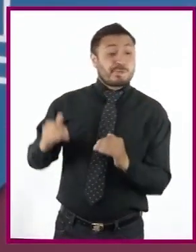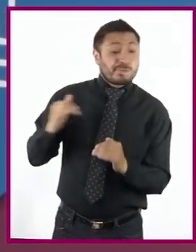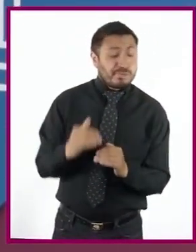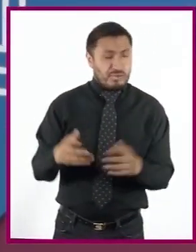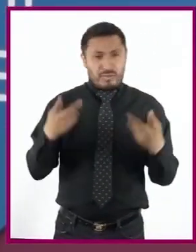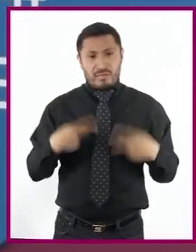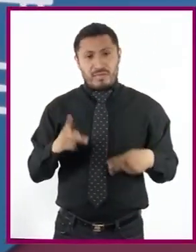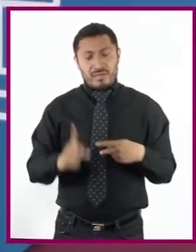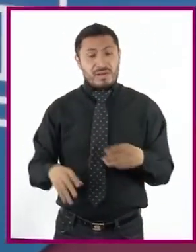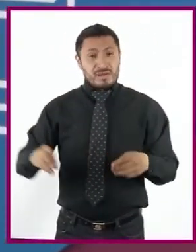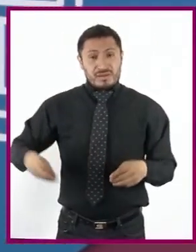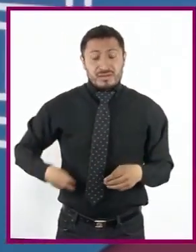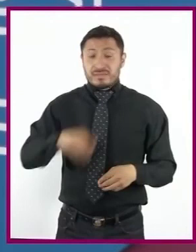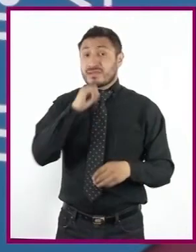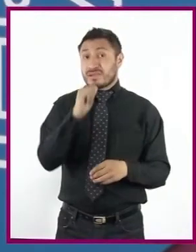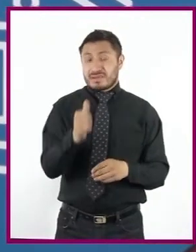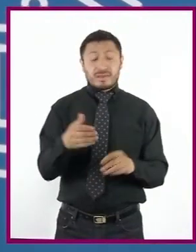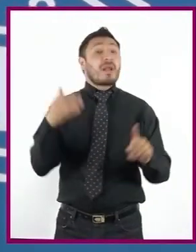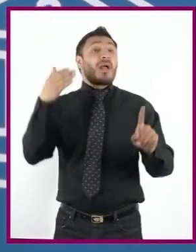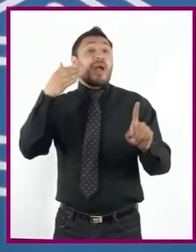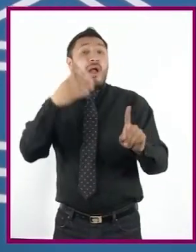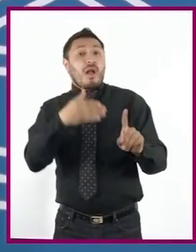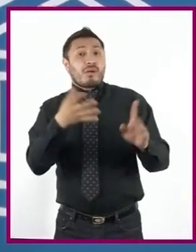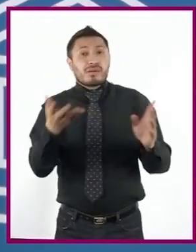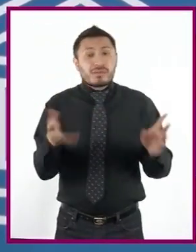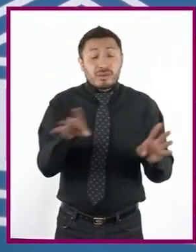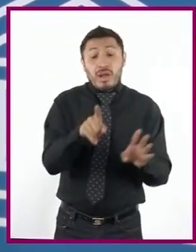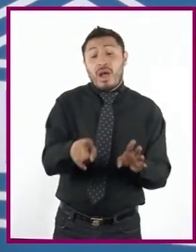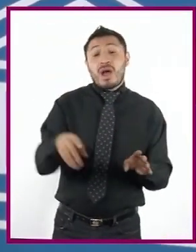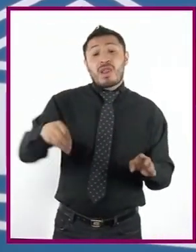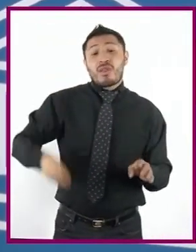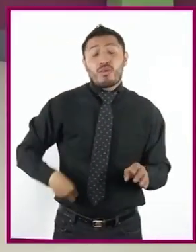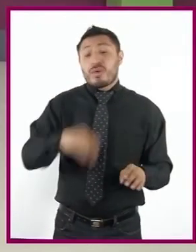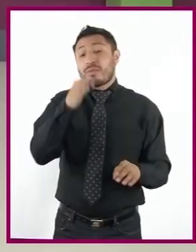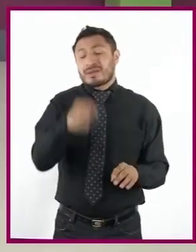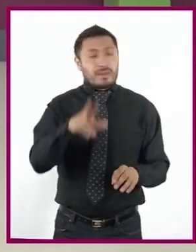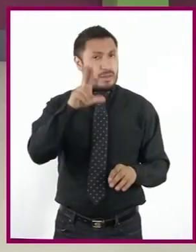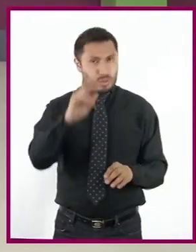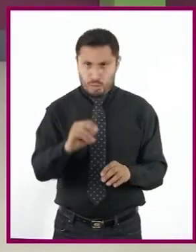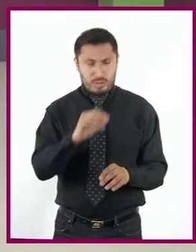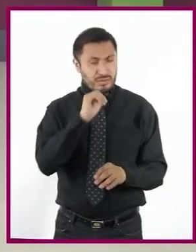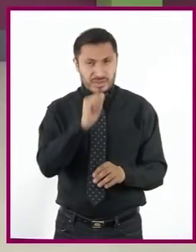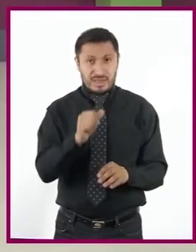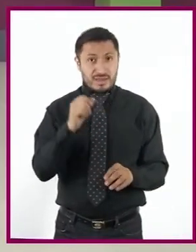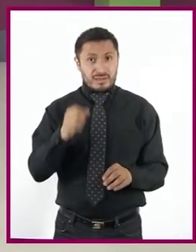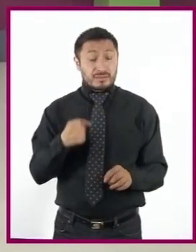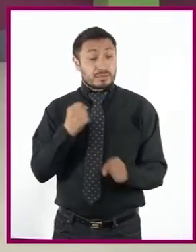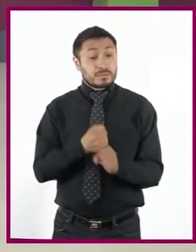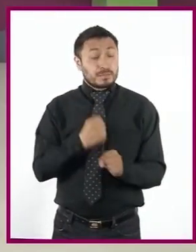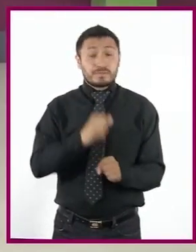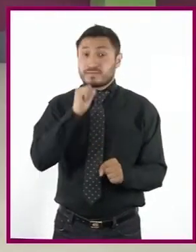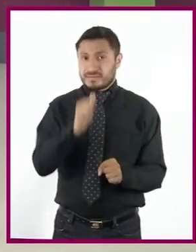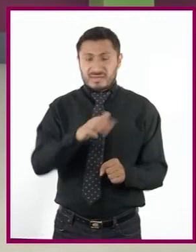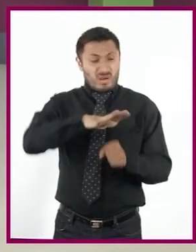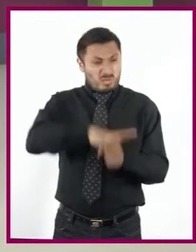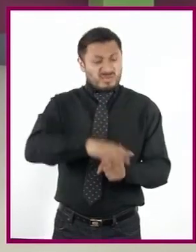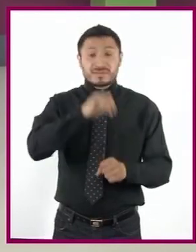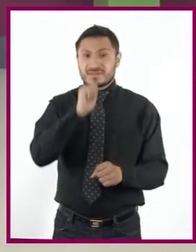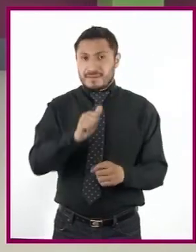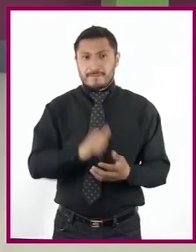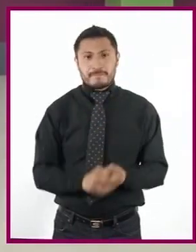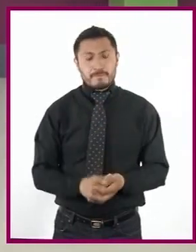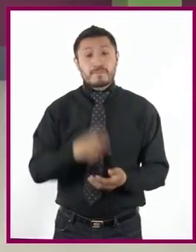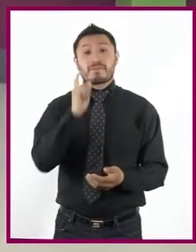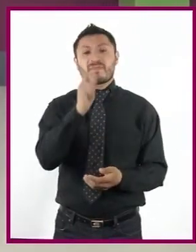persona inculpada con la intención de que se declare culpable. Podremos decir que la impartición